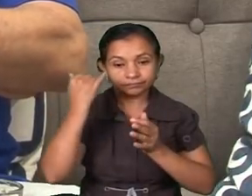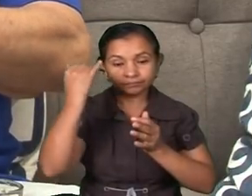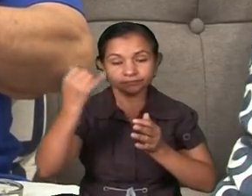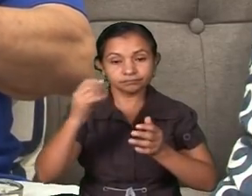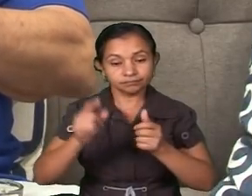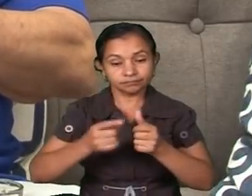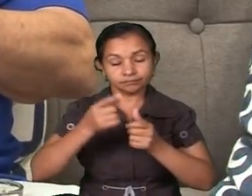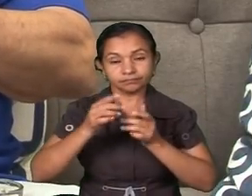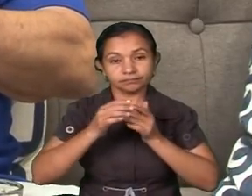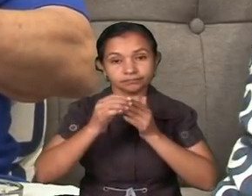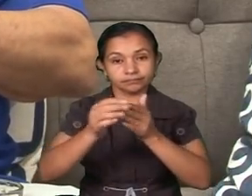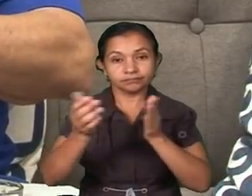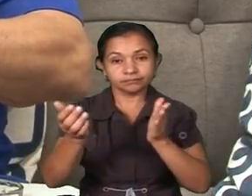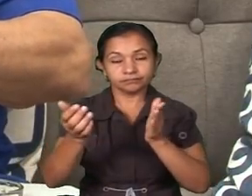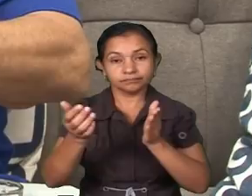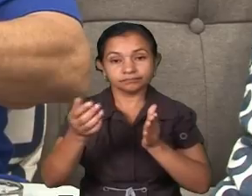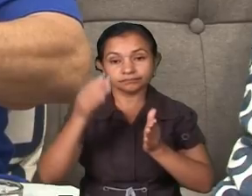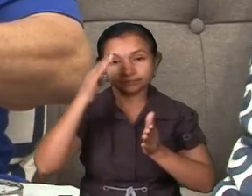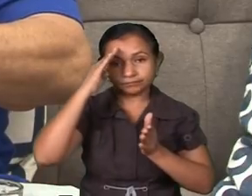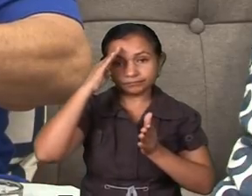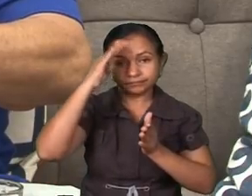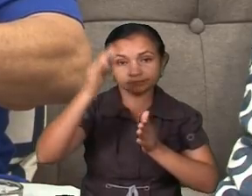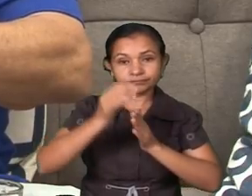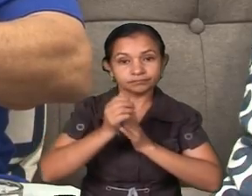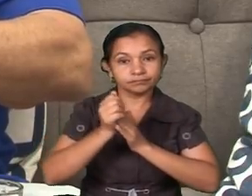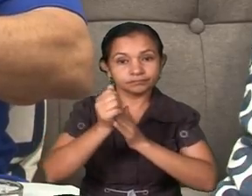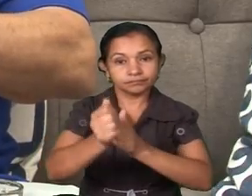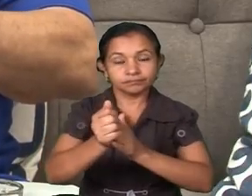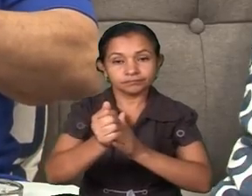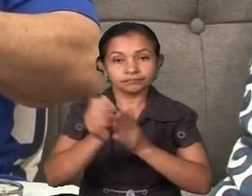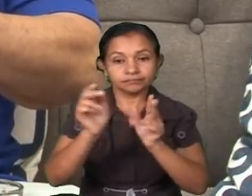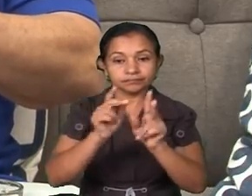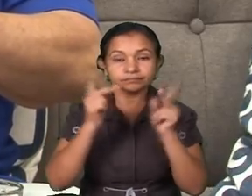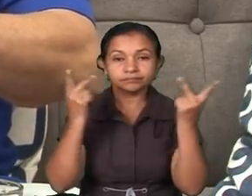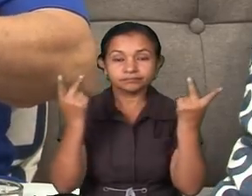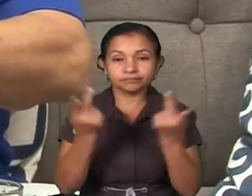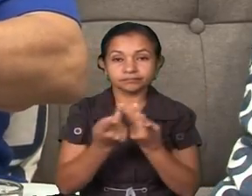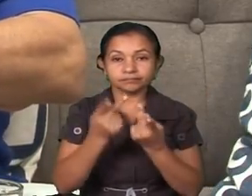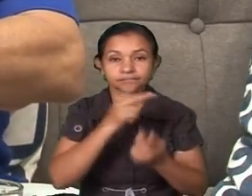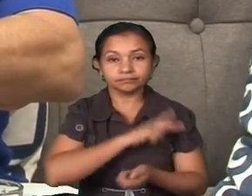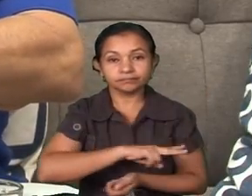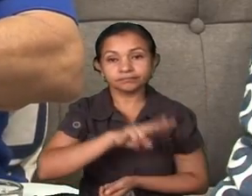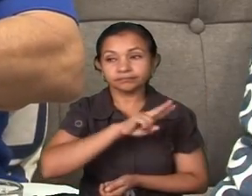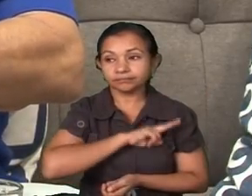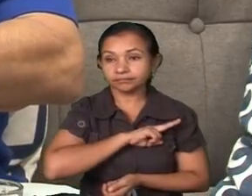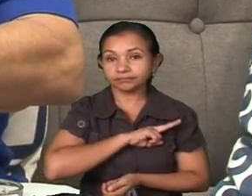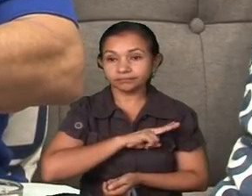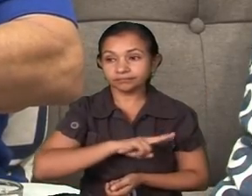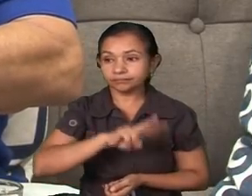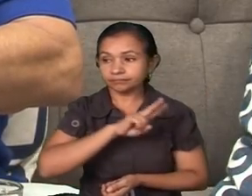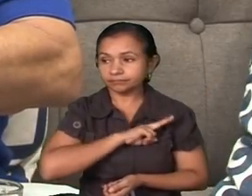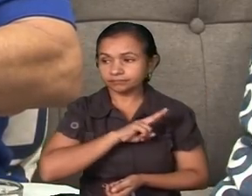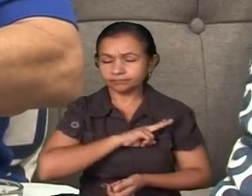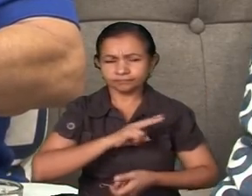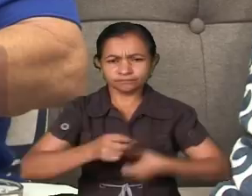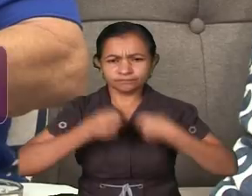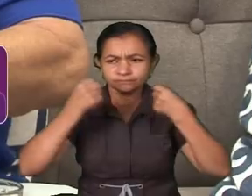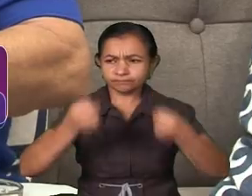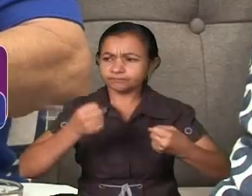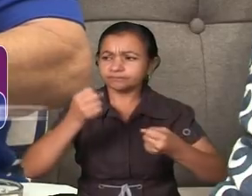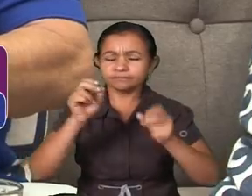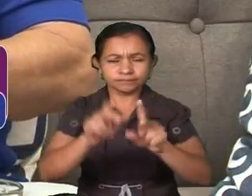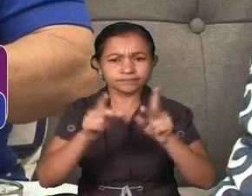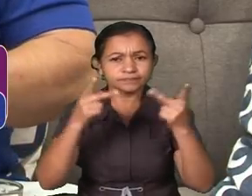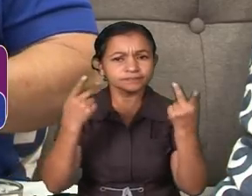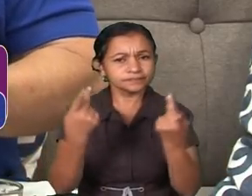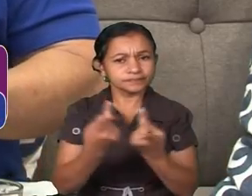Es un pueblo que tiene líderes, es un pueblo que tiene valor, que tiene hormonas,